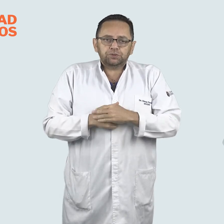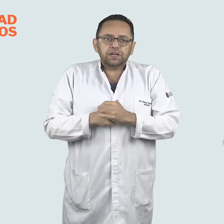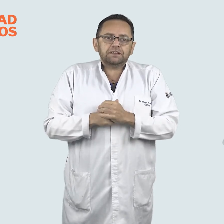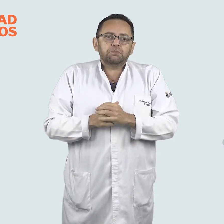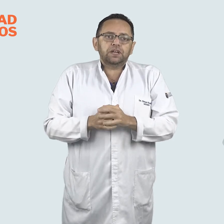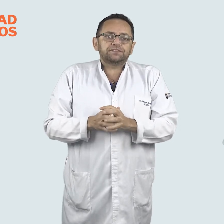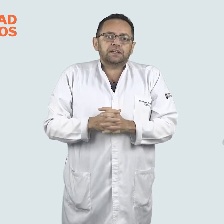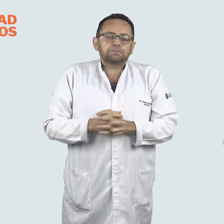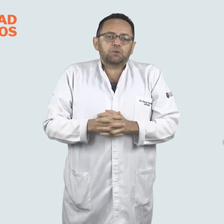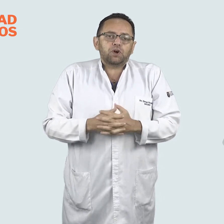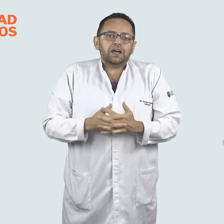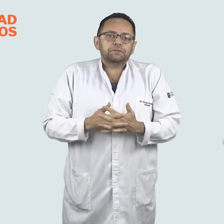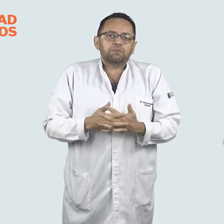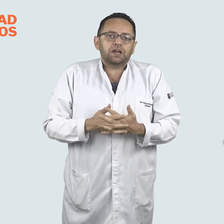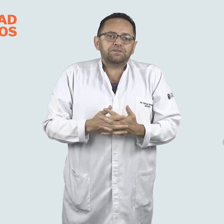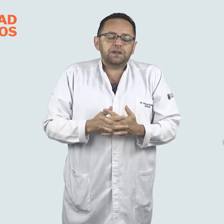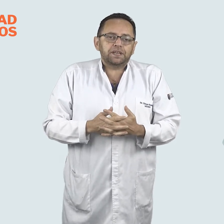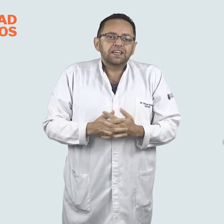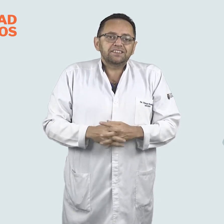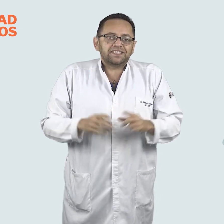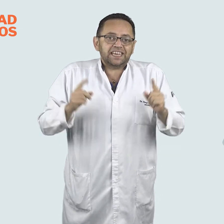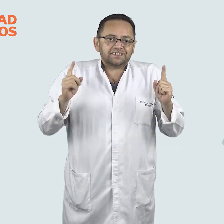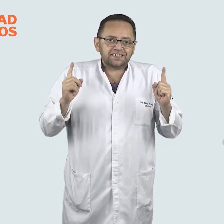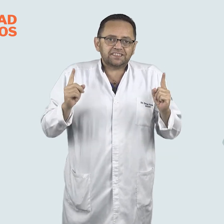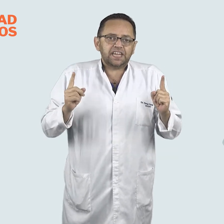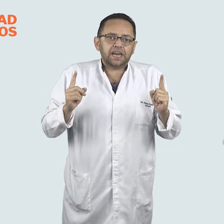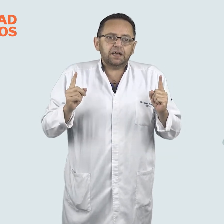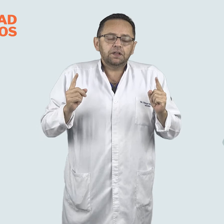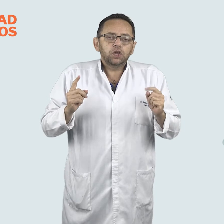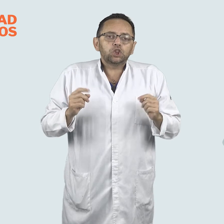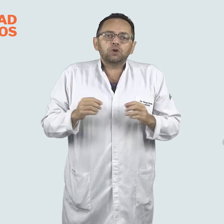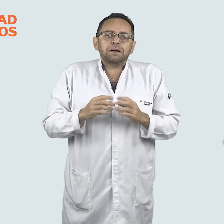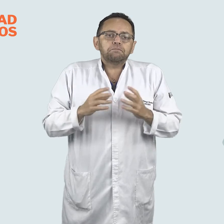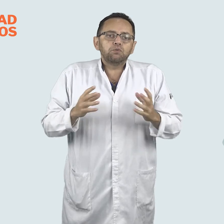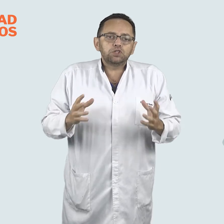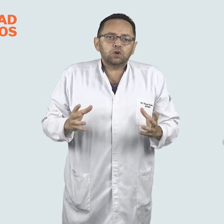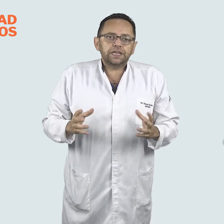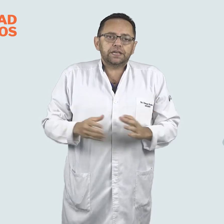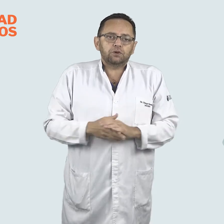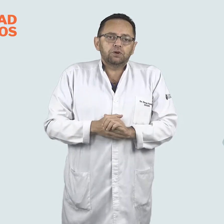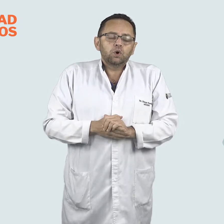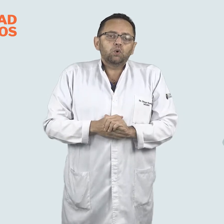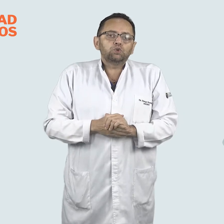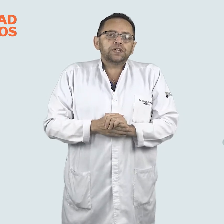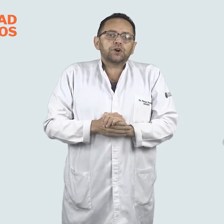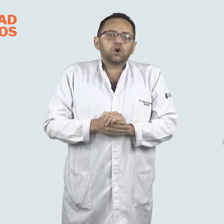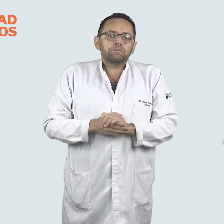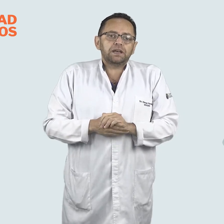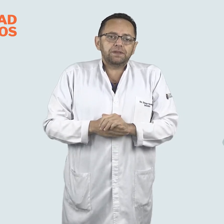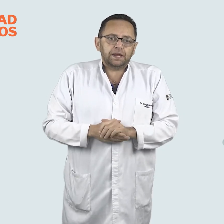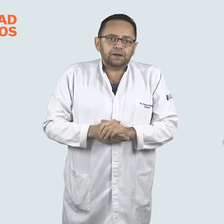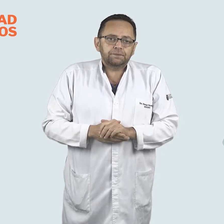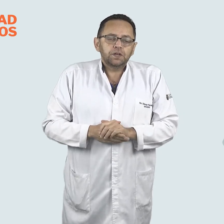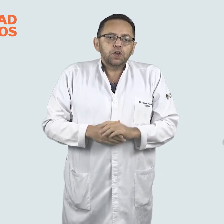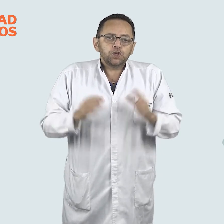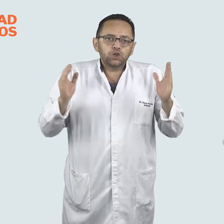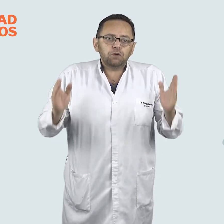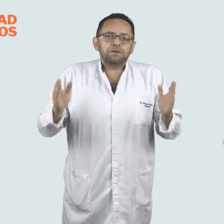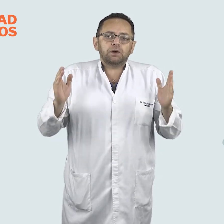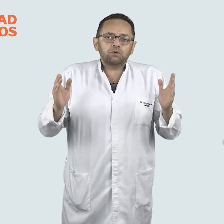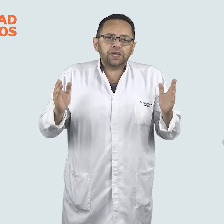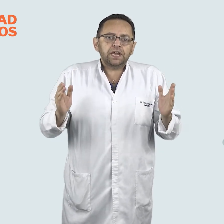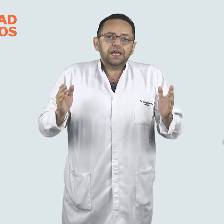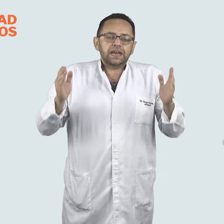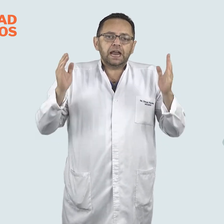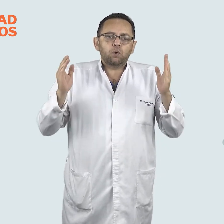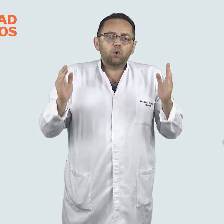Para reducir las molestias provocadas por la fiebre, si existiera, toma mucho líquido, usa ropa liviana. Yo